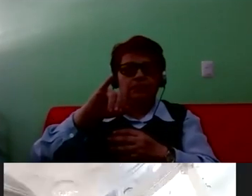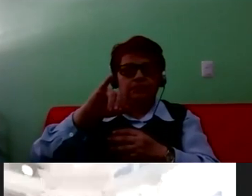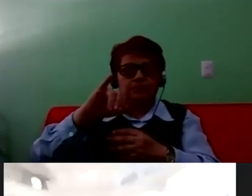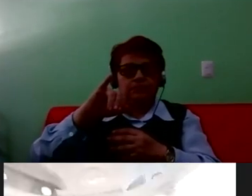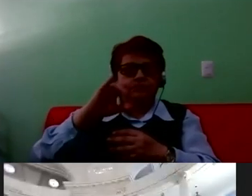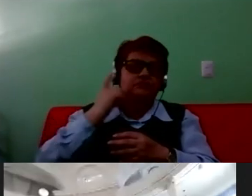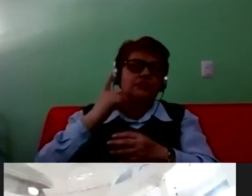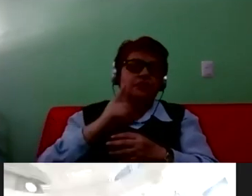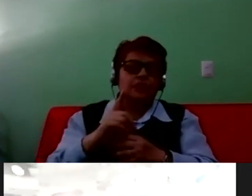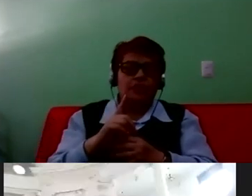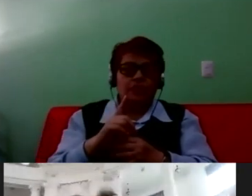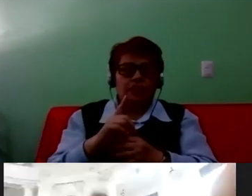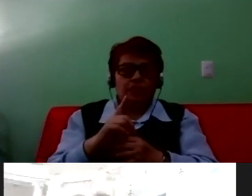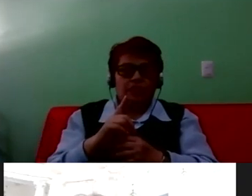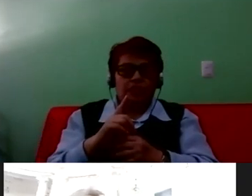Diputado. Sí.